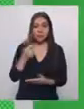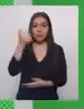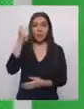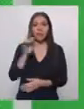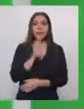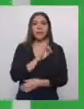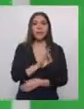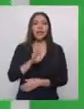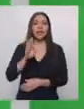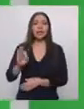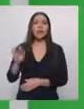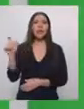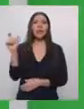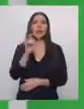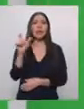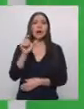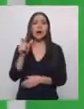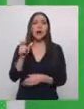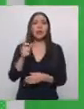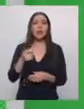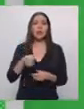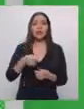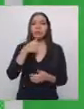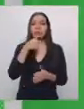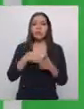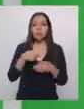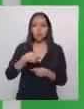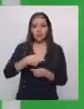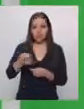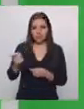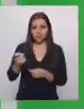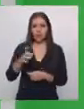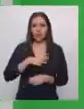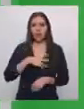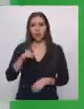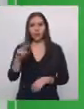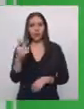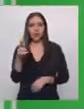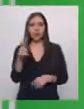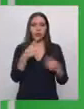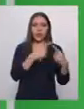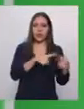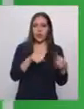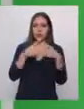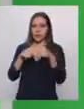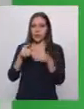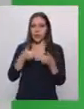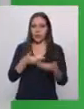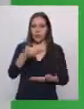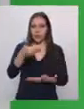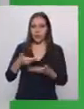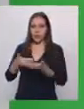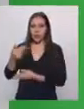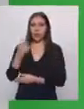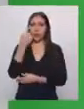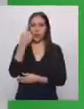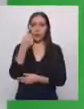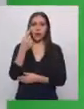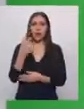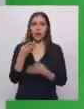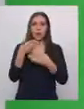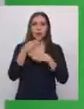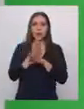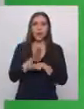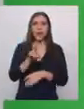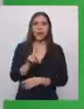se esté emitiendo, el saldo inicial. Hablando hay dos tipos de estado de cuenta, hay que aclararlo, lo que son de las cuentas de débito, que esa es tu cuenta,